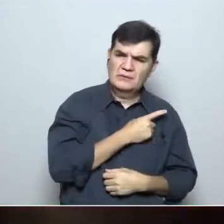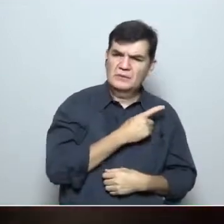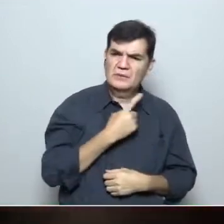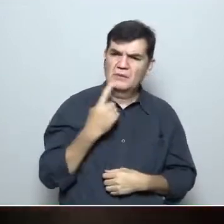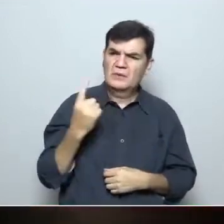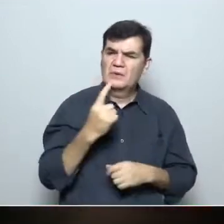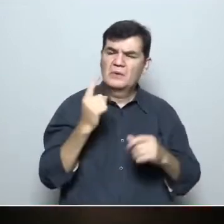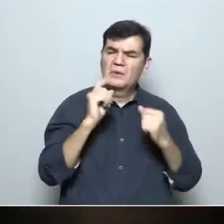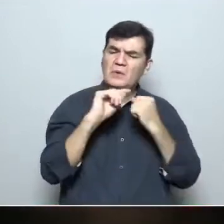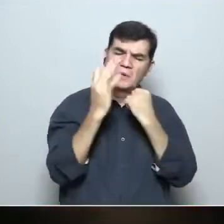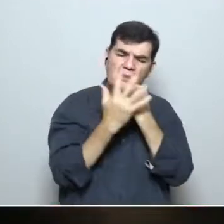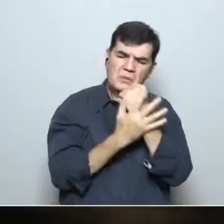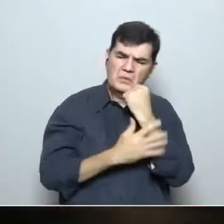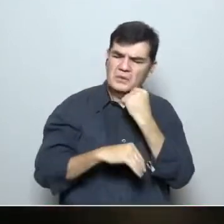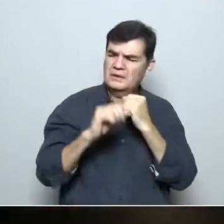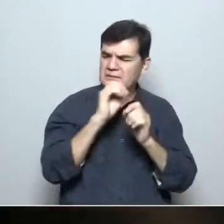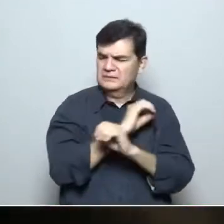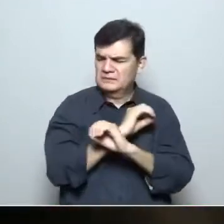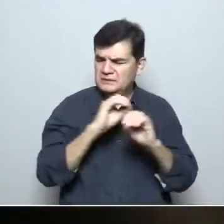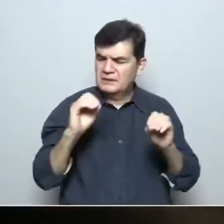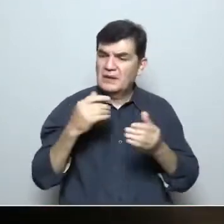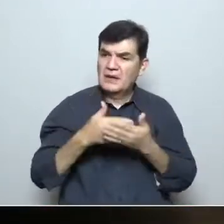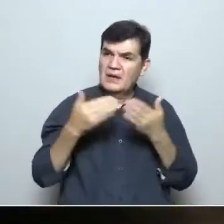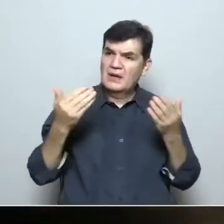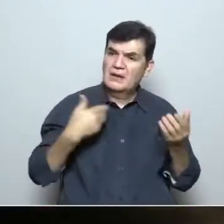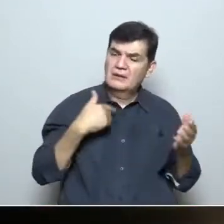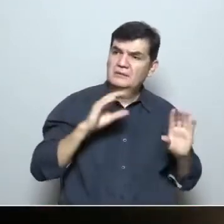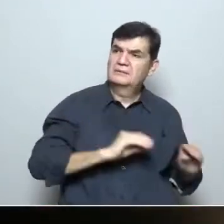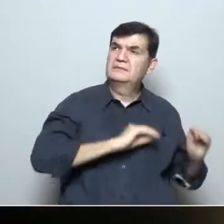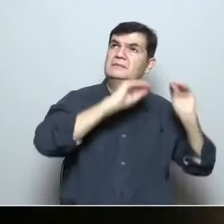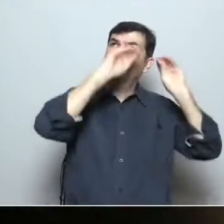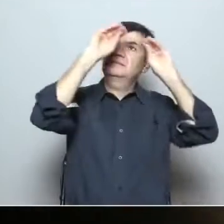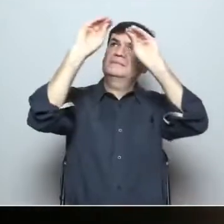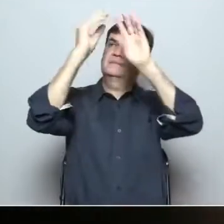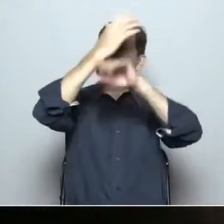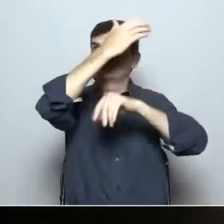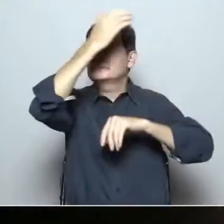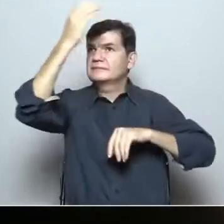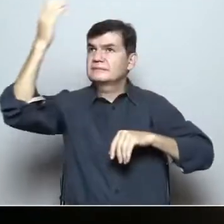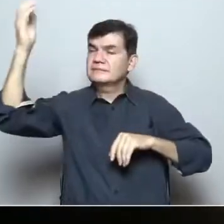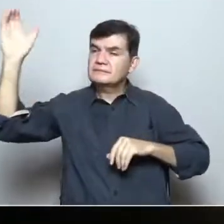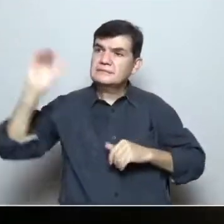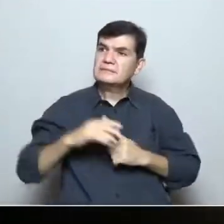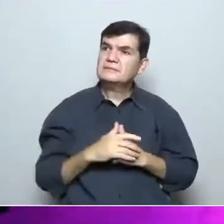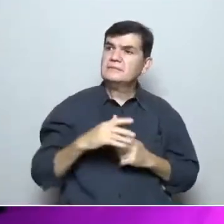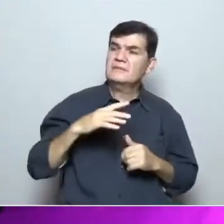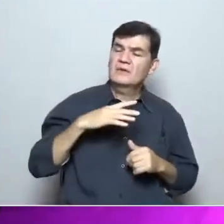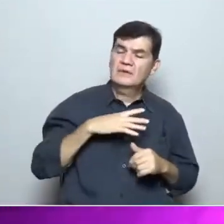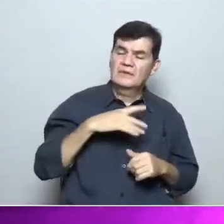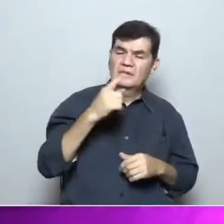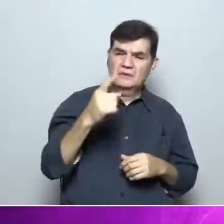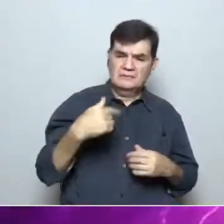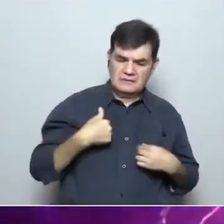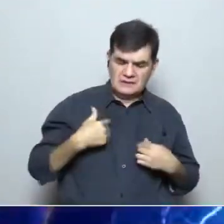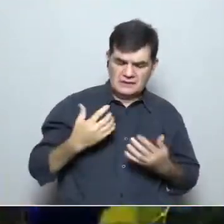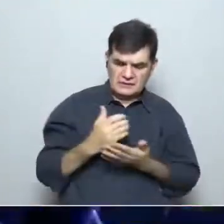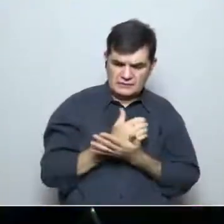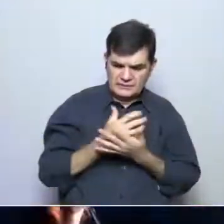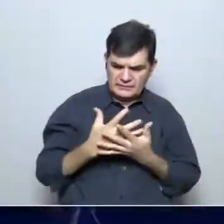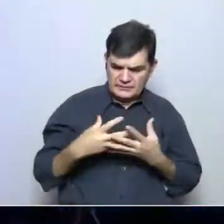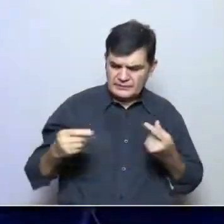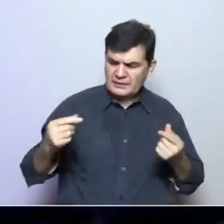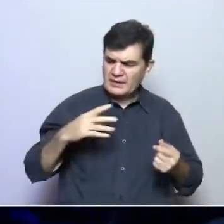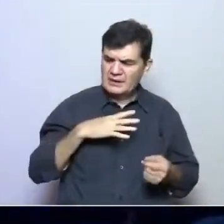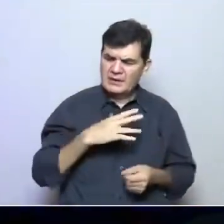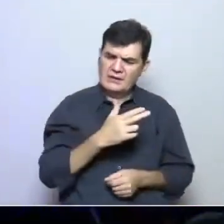sin consuelo. Ahora soy ciudadano de ti. Tú me